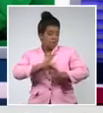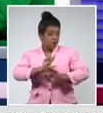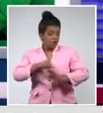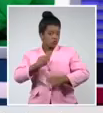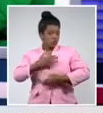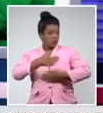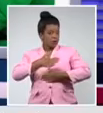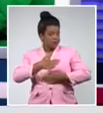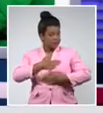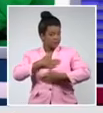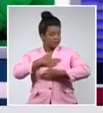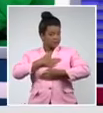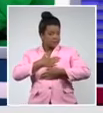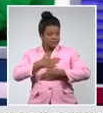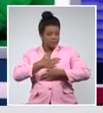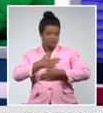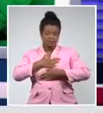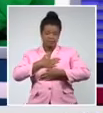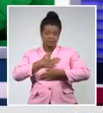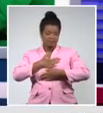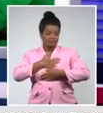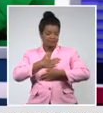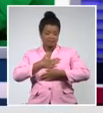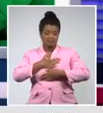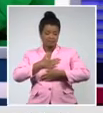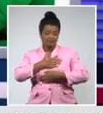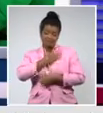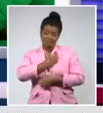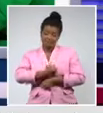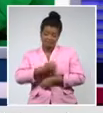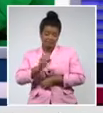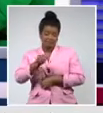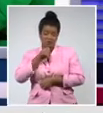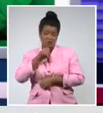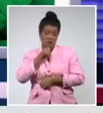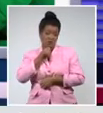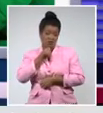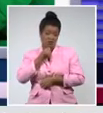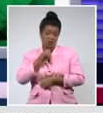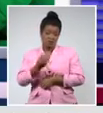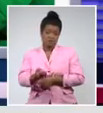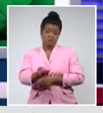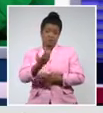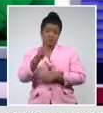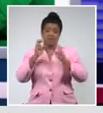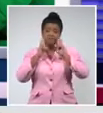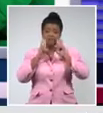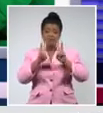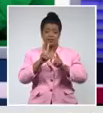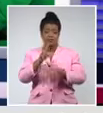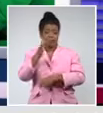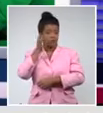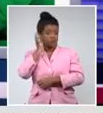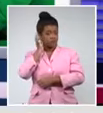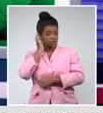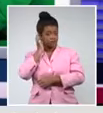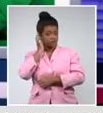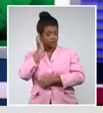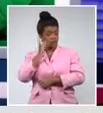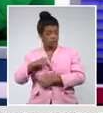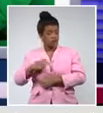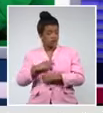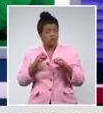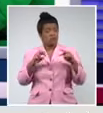reanimación cardiopulmonar, pero lamentablemente no fue posible su recuperación. Realmente reiteramos